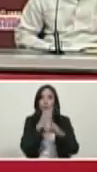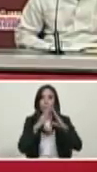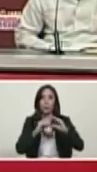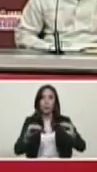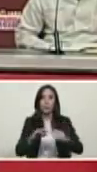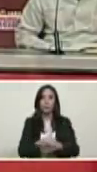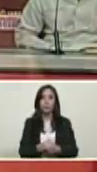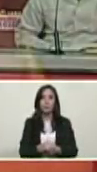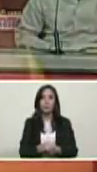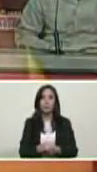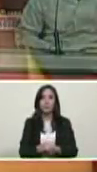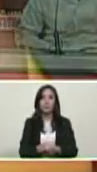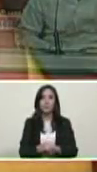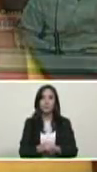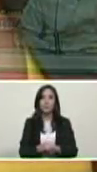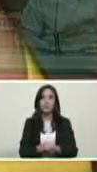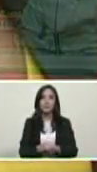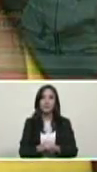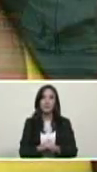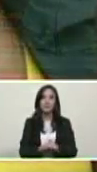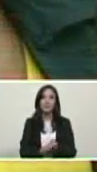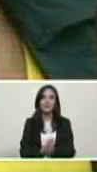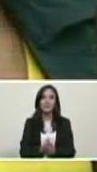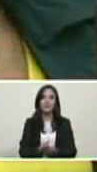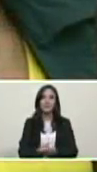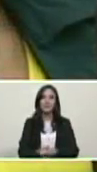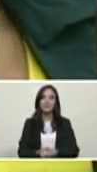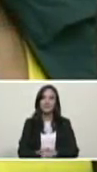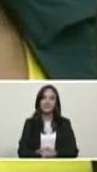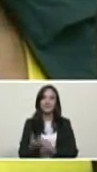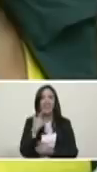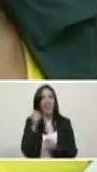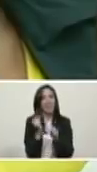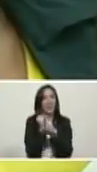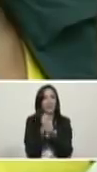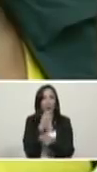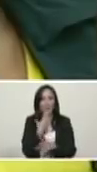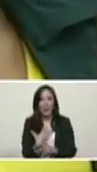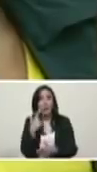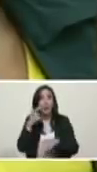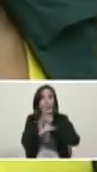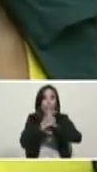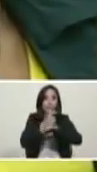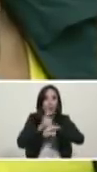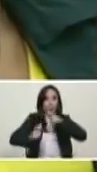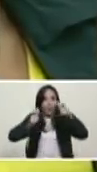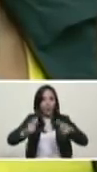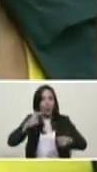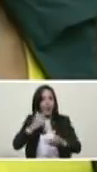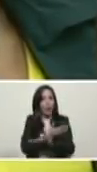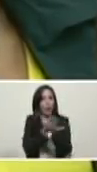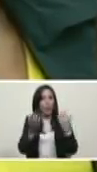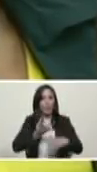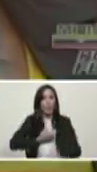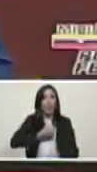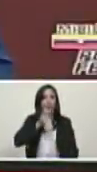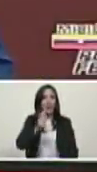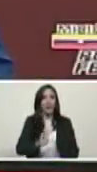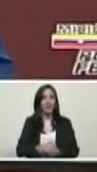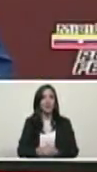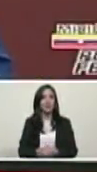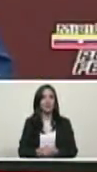posible usted tiene un trabajo muy bonito gobernador gobernador alcalde alcaldes